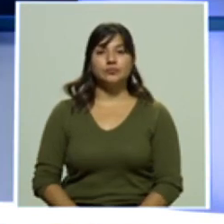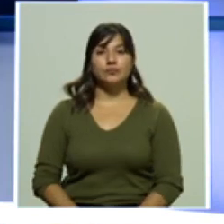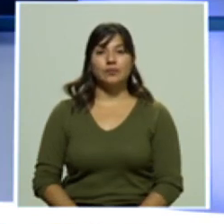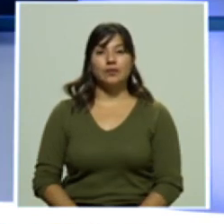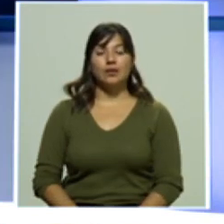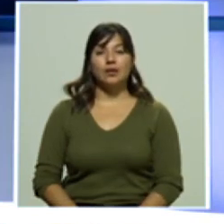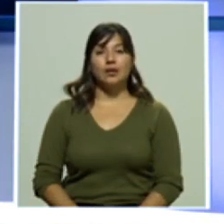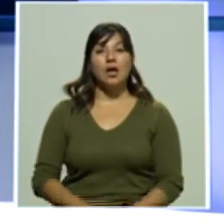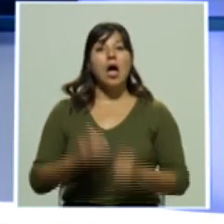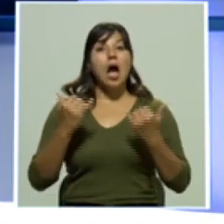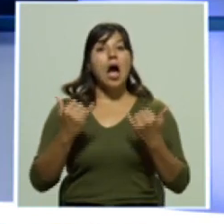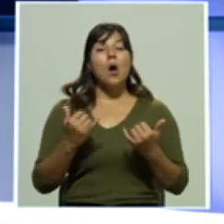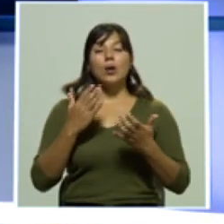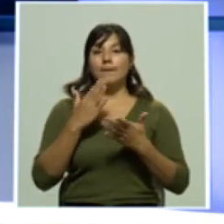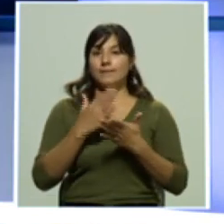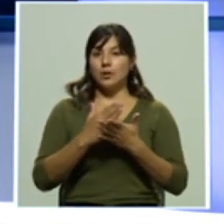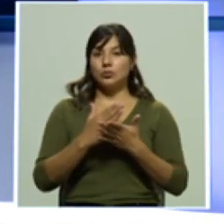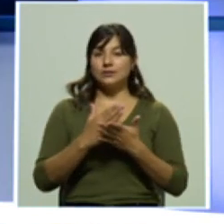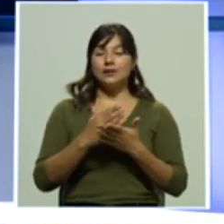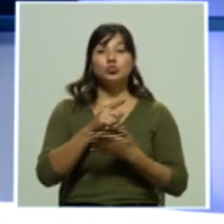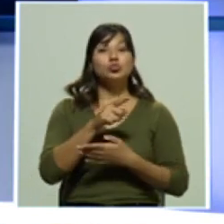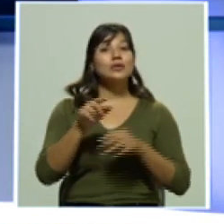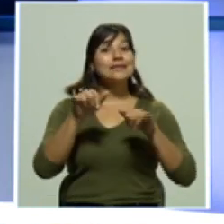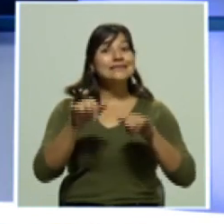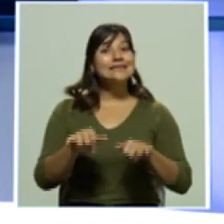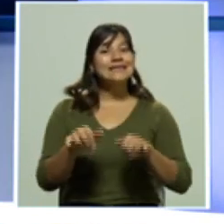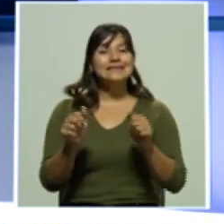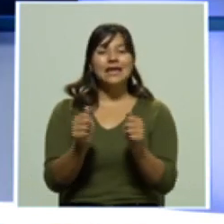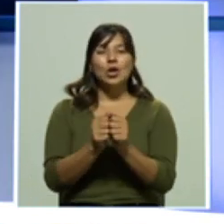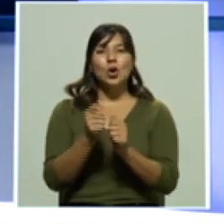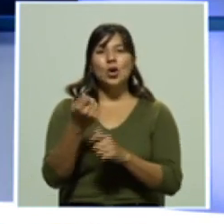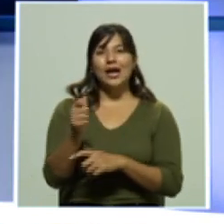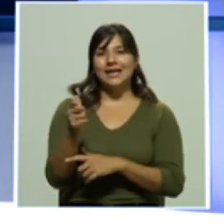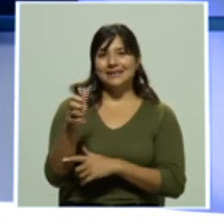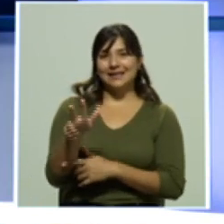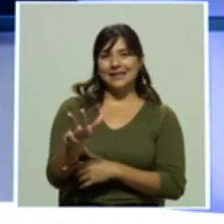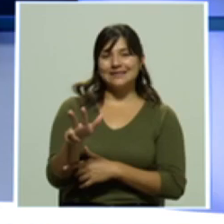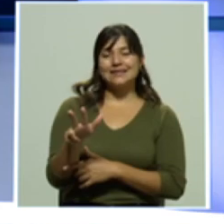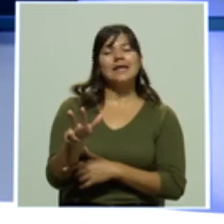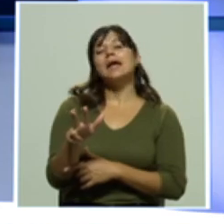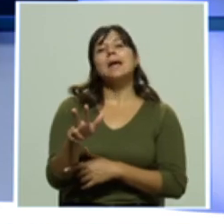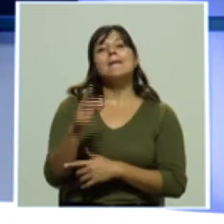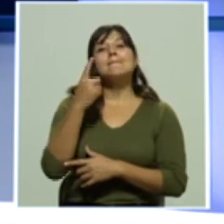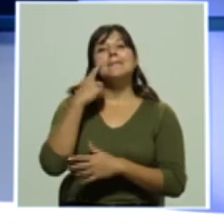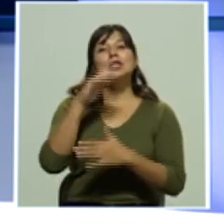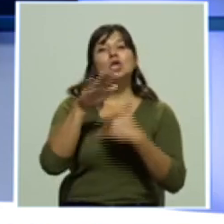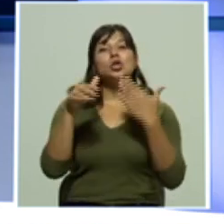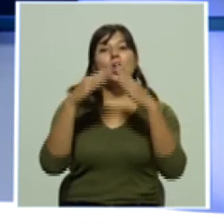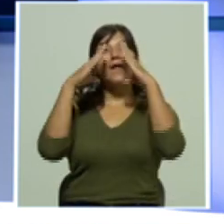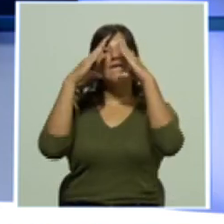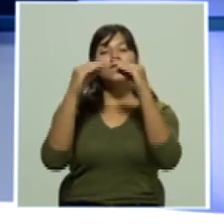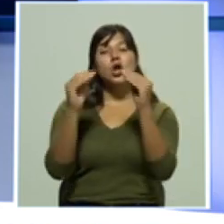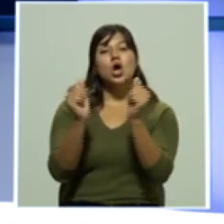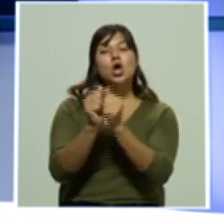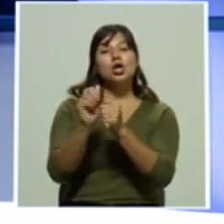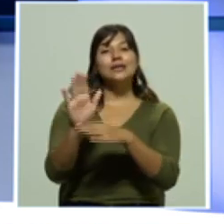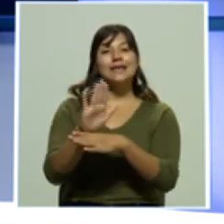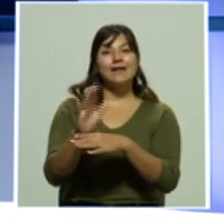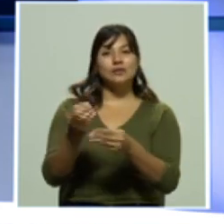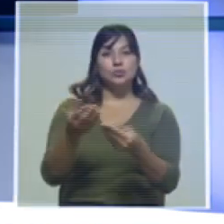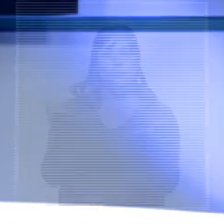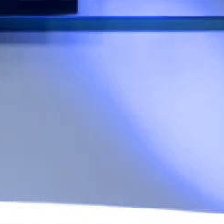Vamos ahora a hacer una pausa, pero quédese en la señal de Canal 13, informándose con la televisión pública.